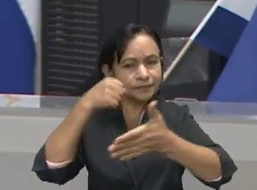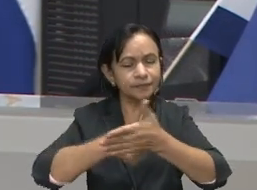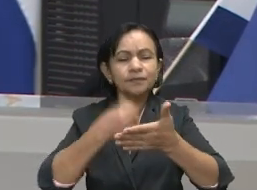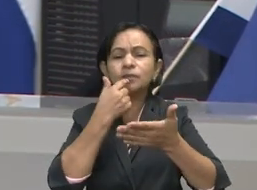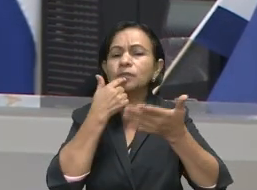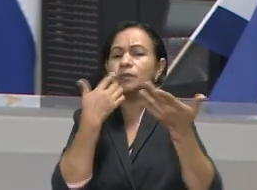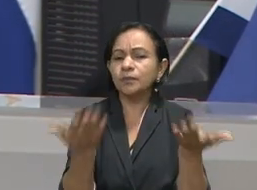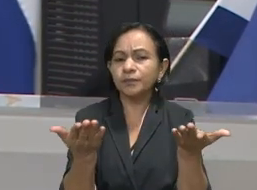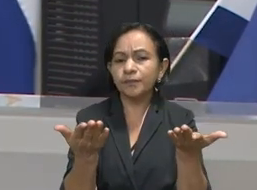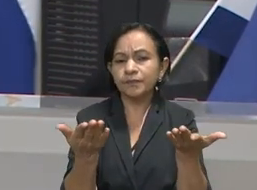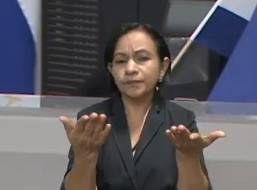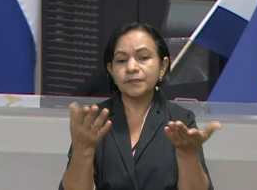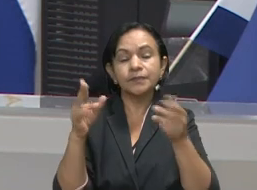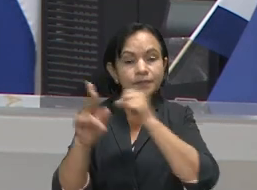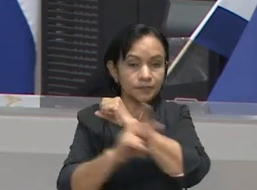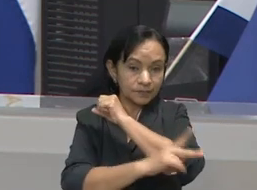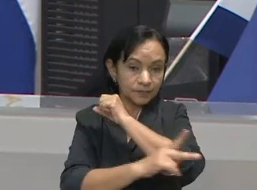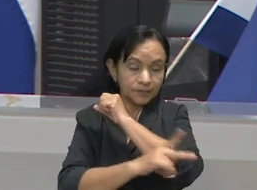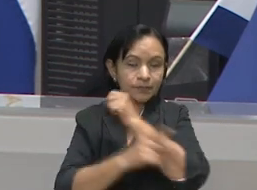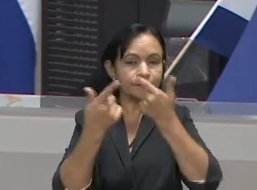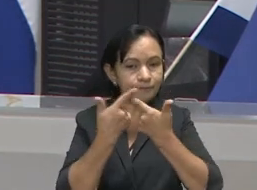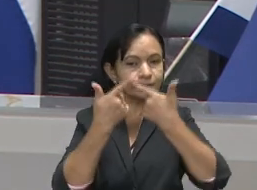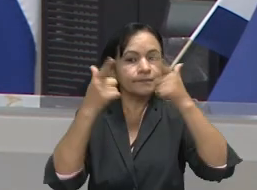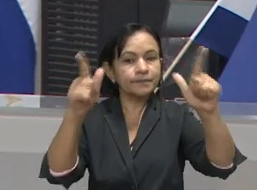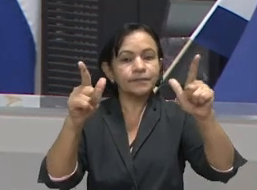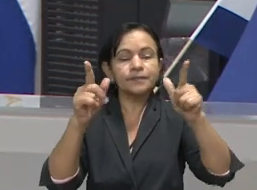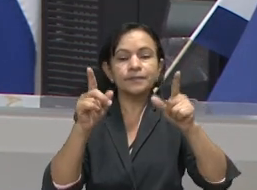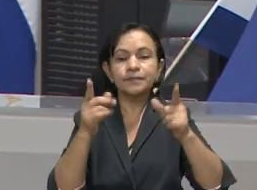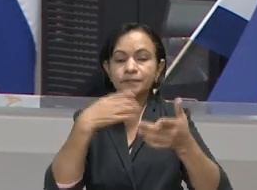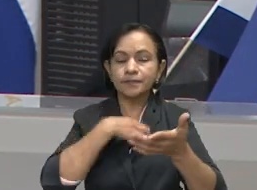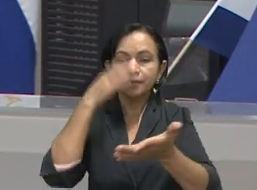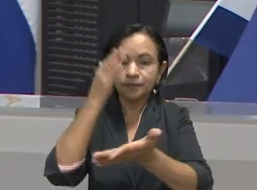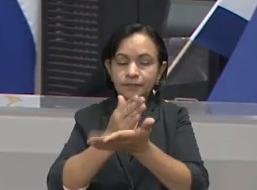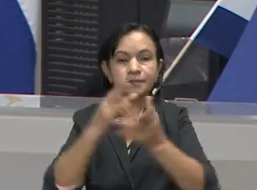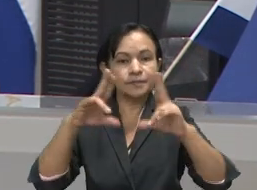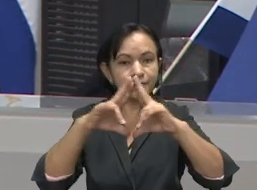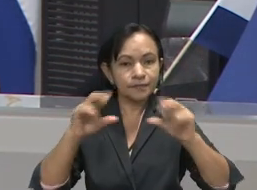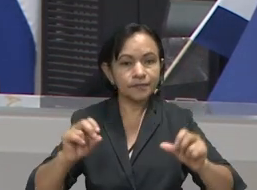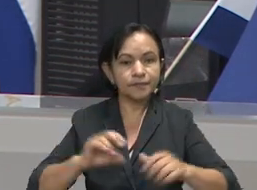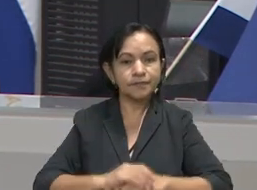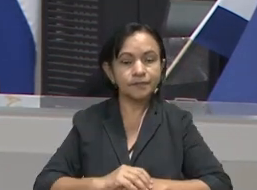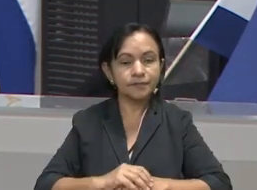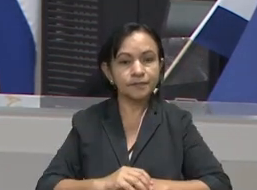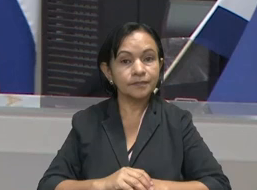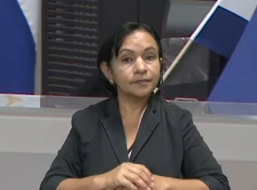por que nuestra nación sea libre y soberana. Y